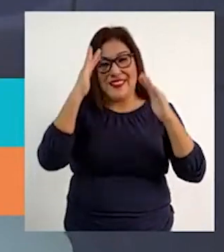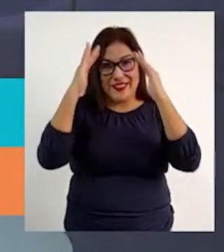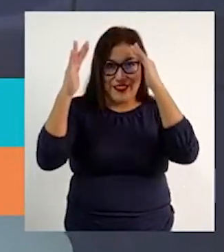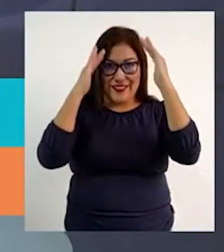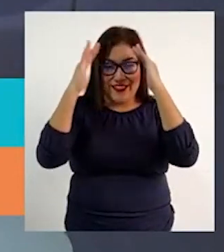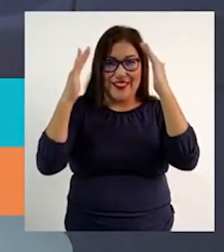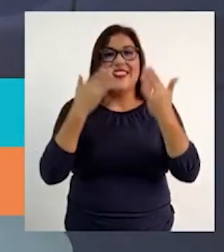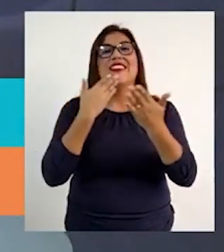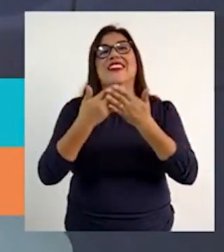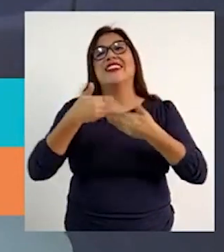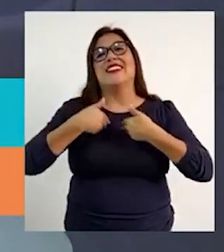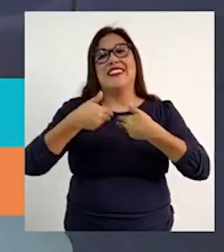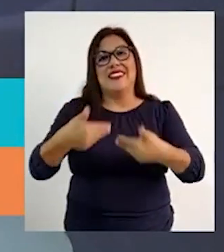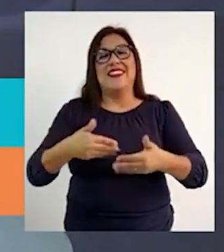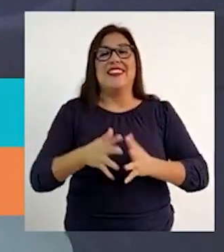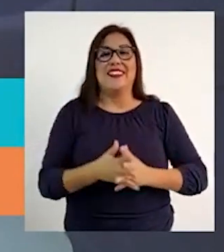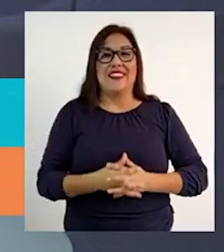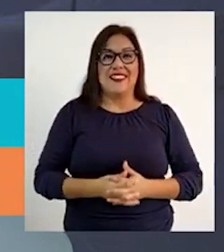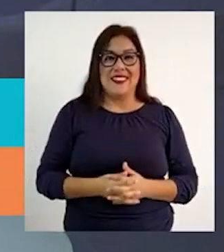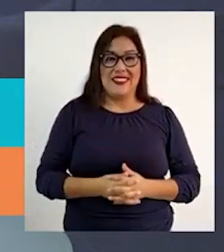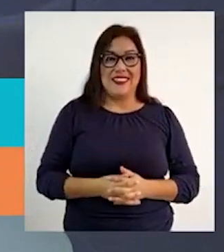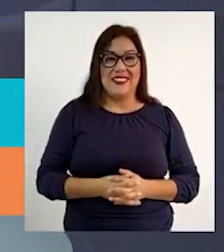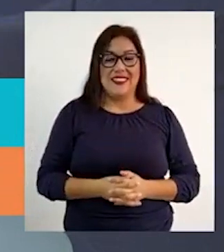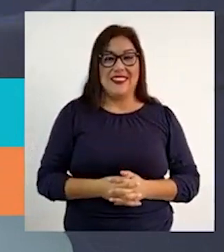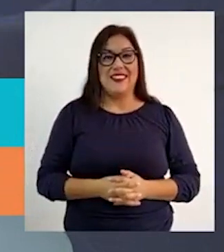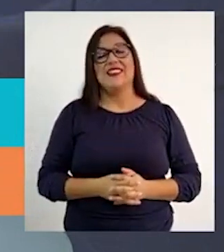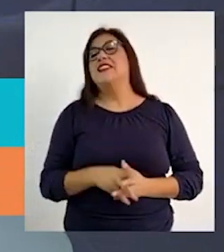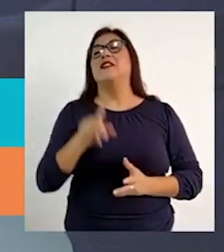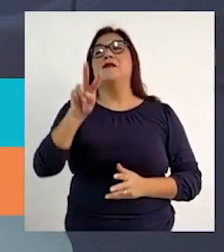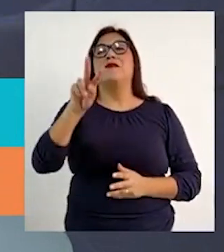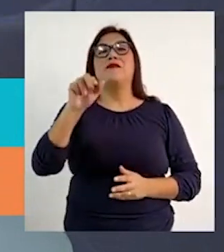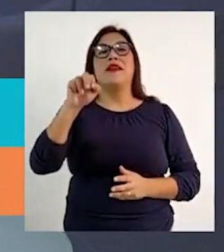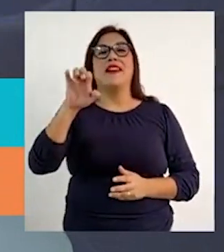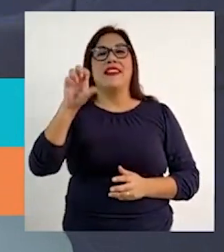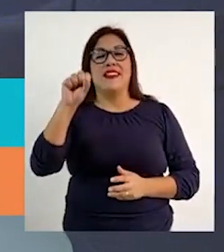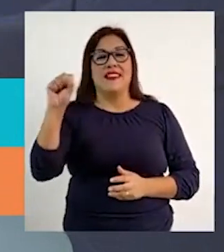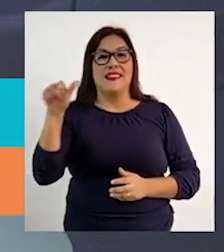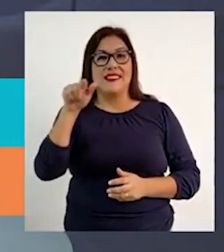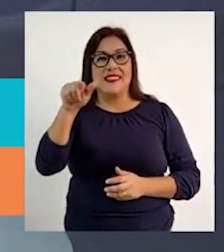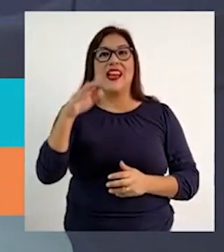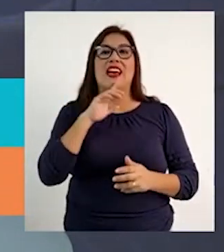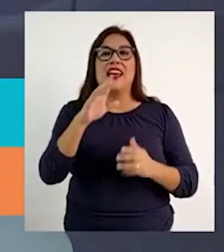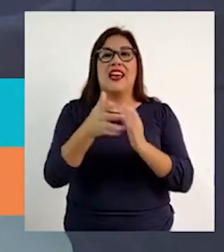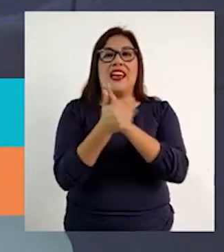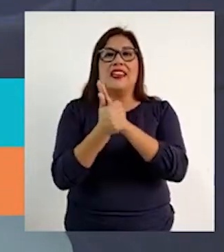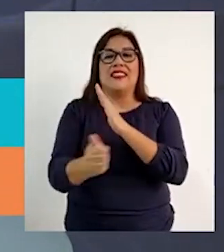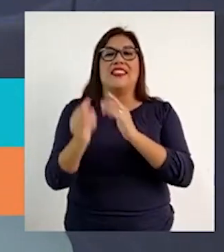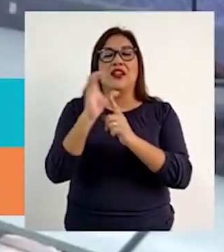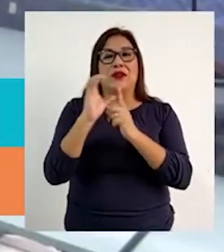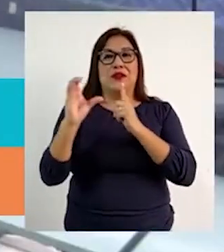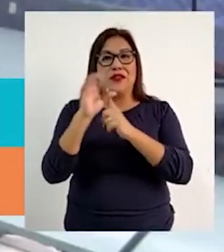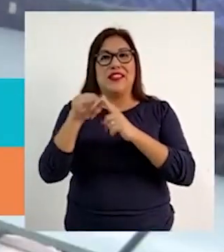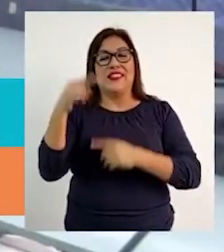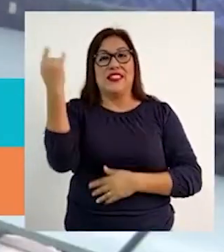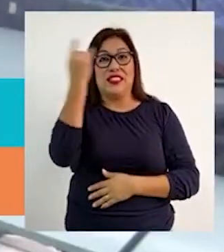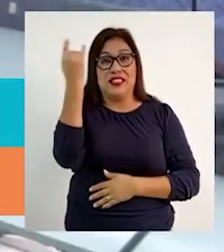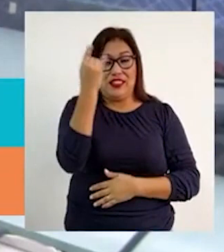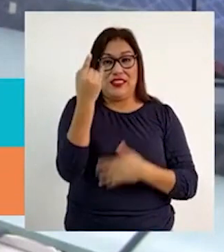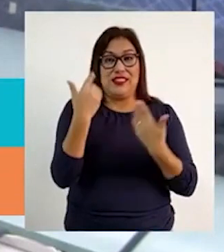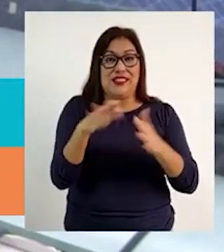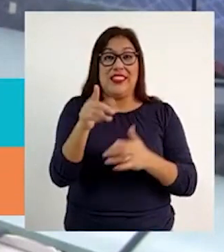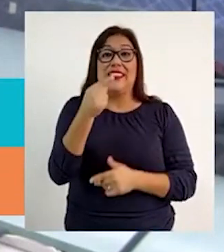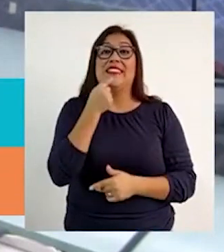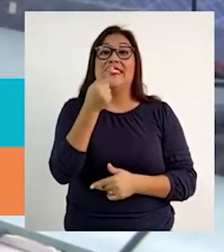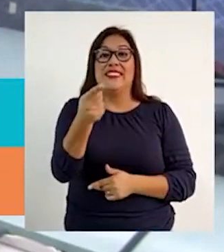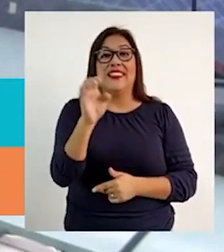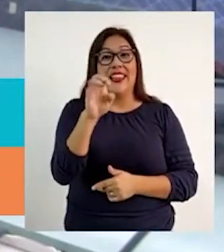la invitación. Así es, Vanessa es especialista cultural de la Embajada de Estados Unidos y, como ya lo ha mencionado Enrique,